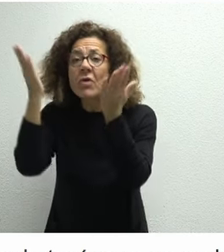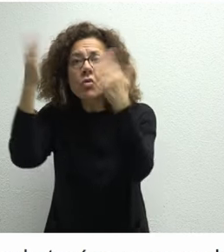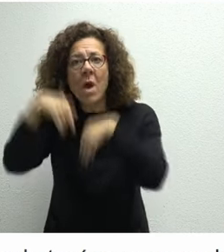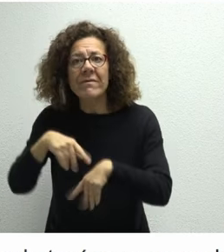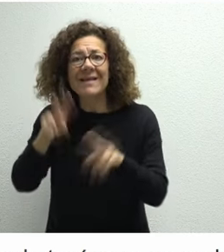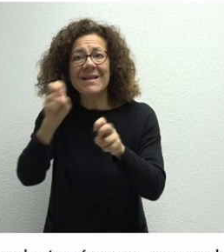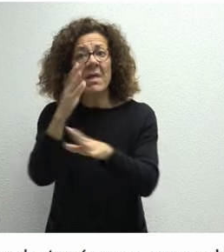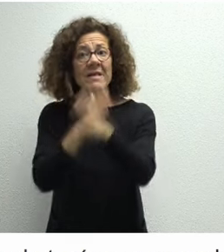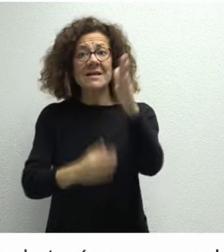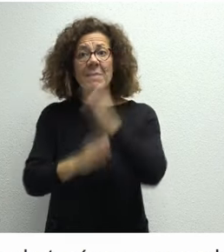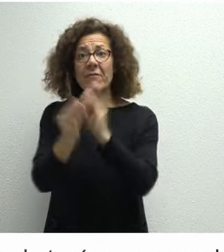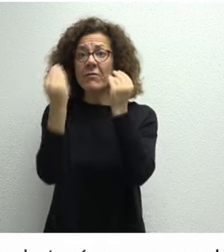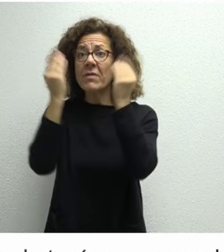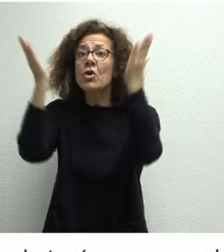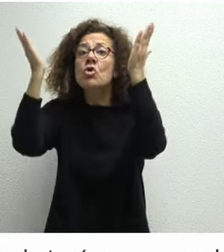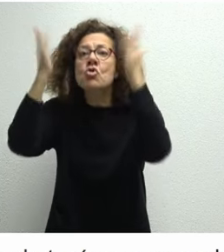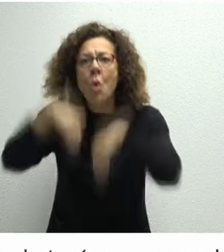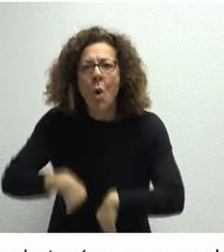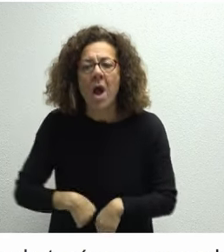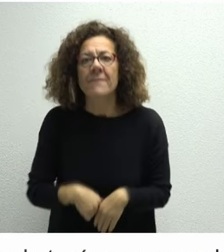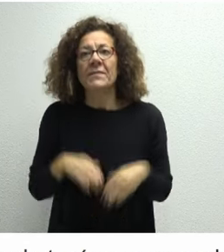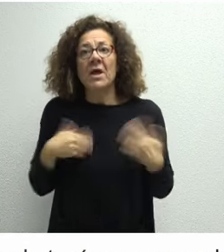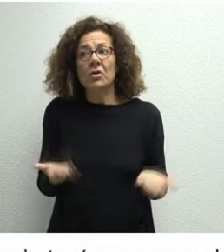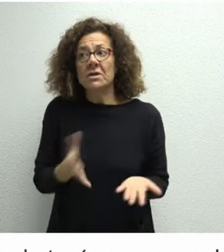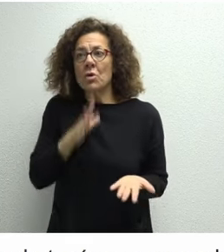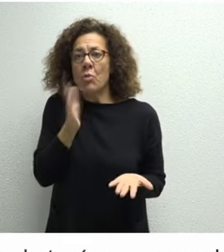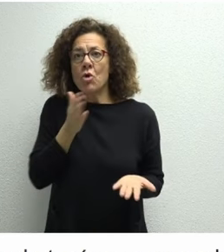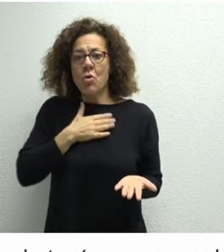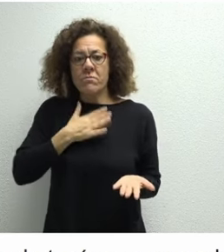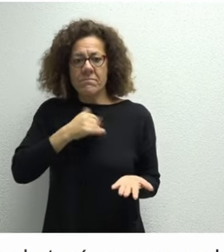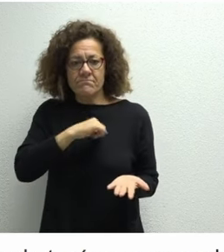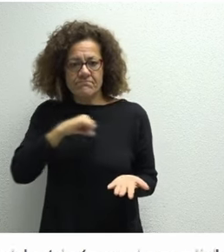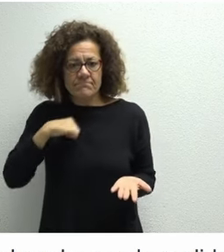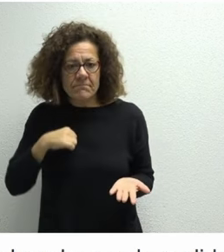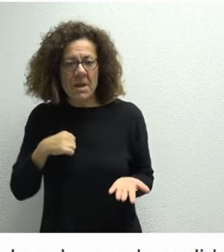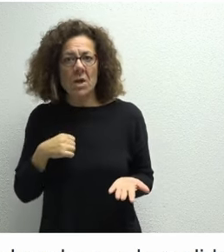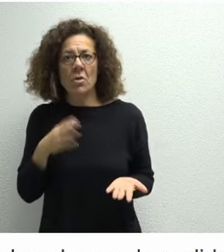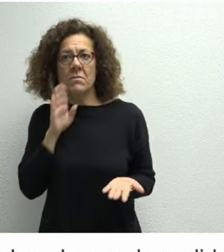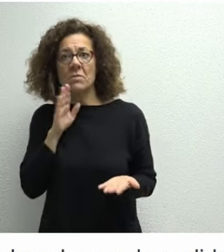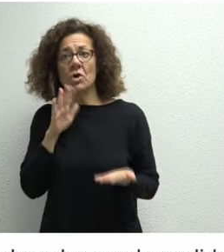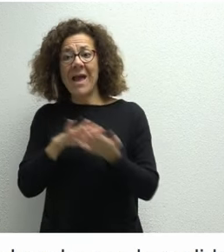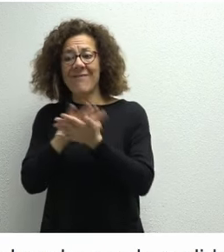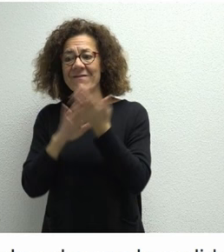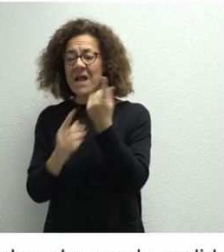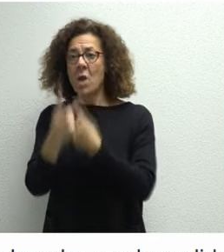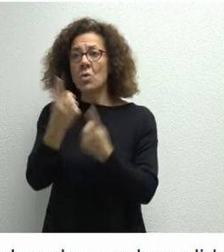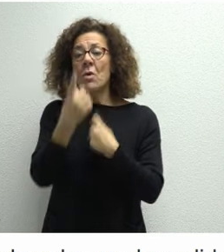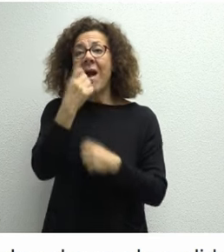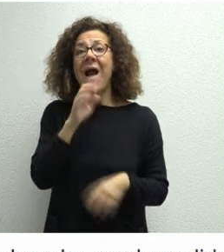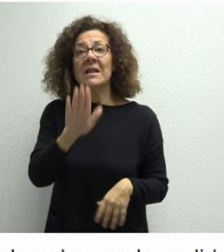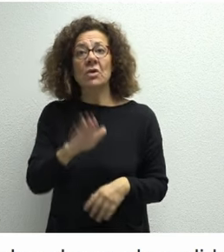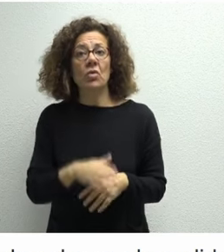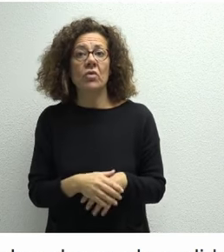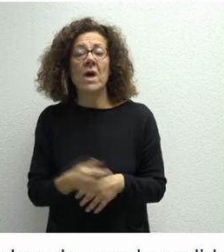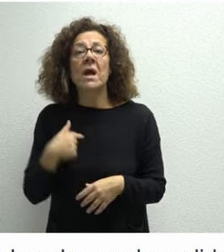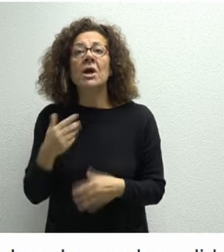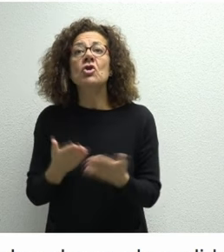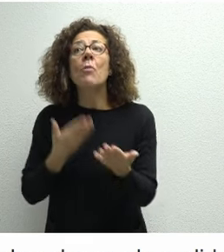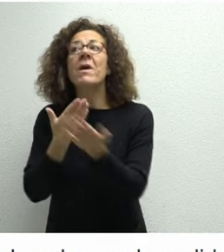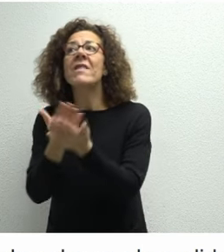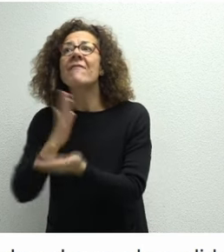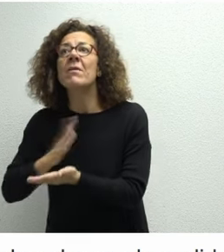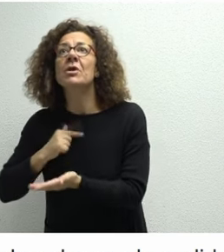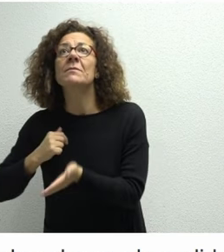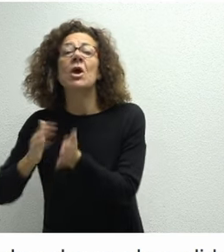discapacidad Entonces era a través de lo personal y lo que hablamos ahí de lo que hablabais algunos de actitud Pues que yo pedía favores a mis